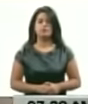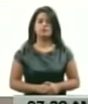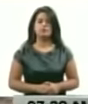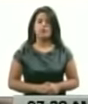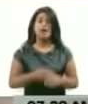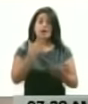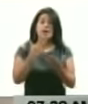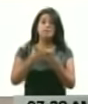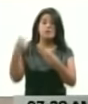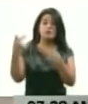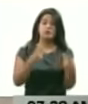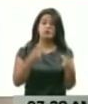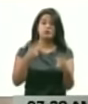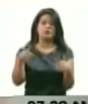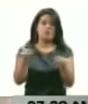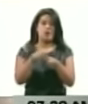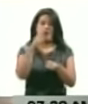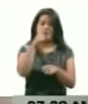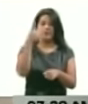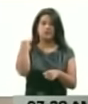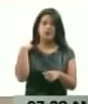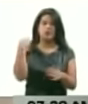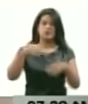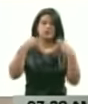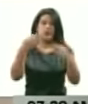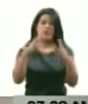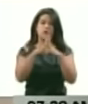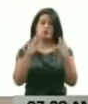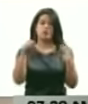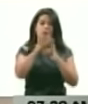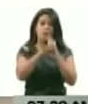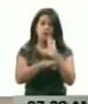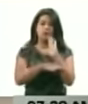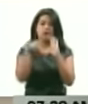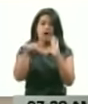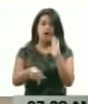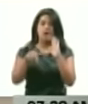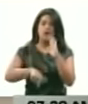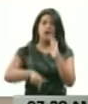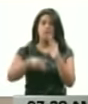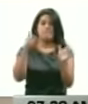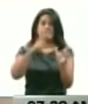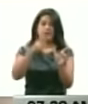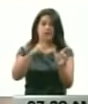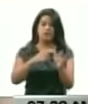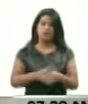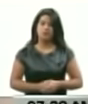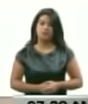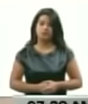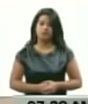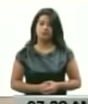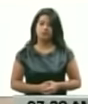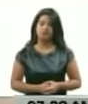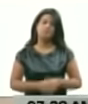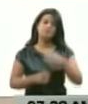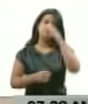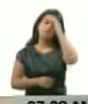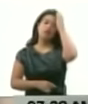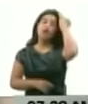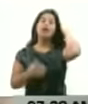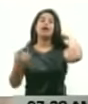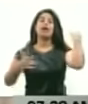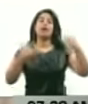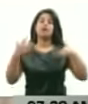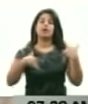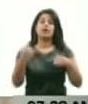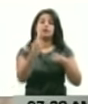igual que el año pasado, podemos difundir toda nuestra programación acá en Venezolana de Televisión. Las actividades conmemorativas